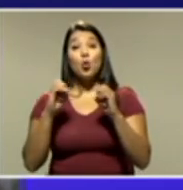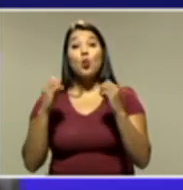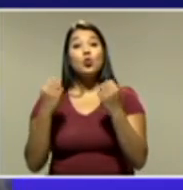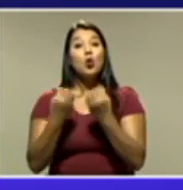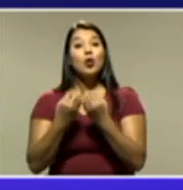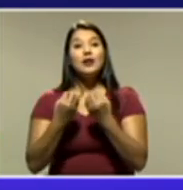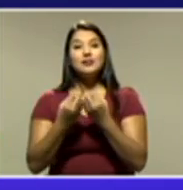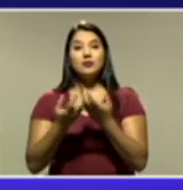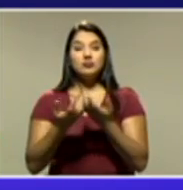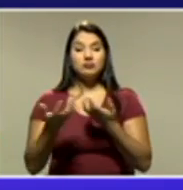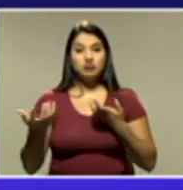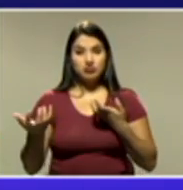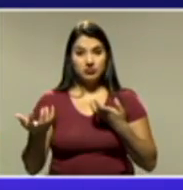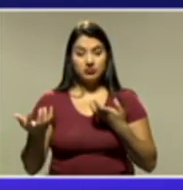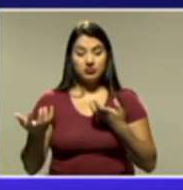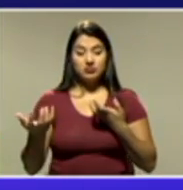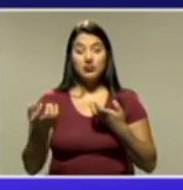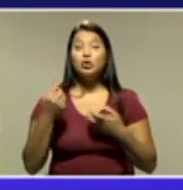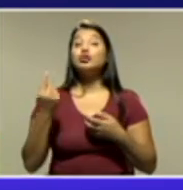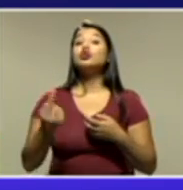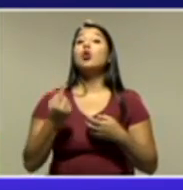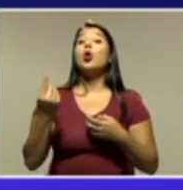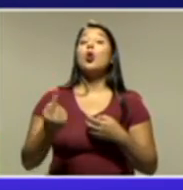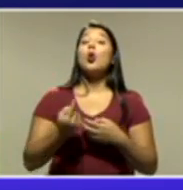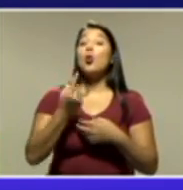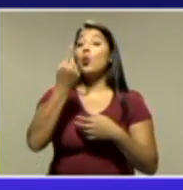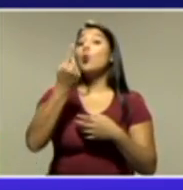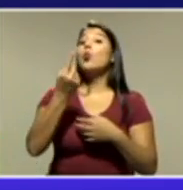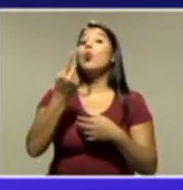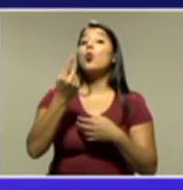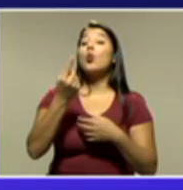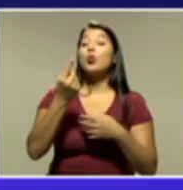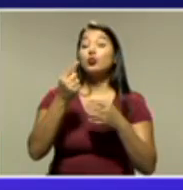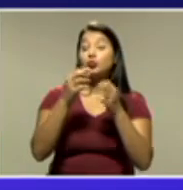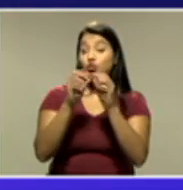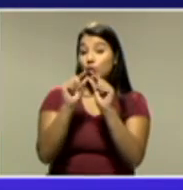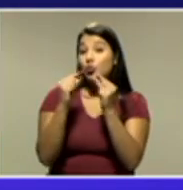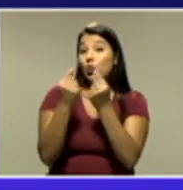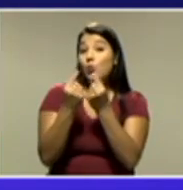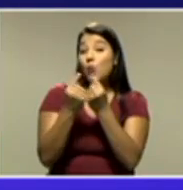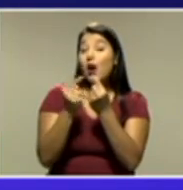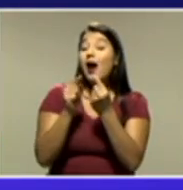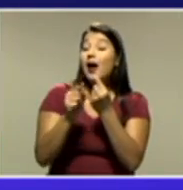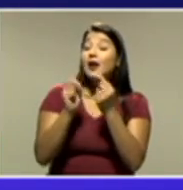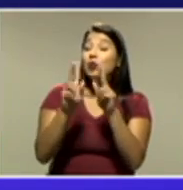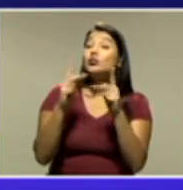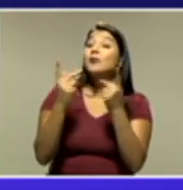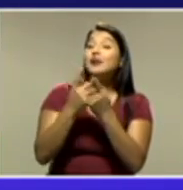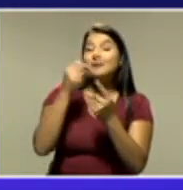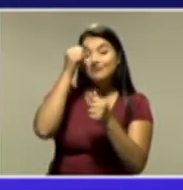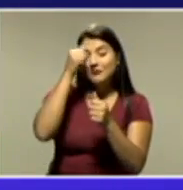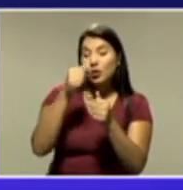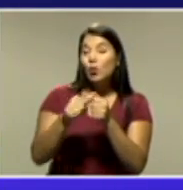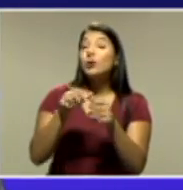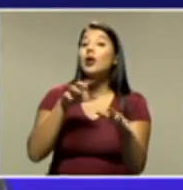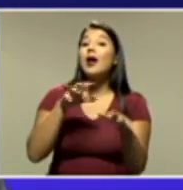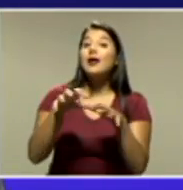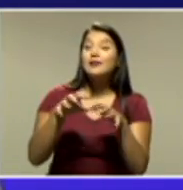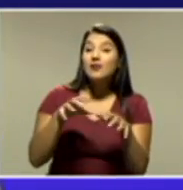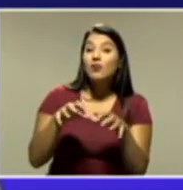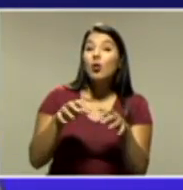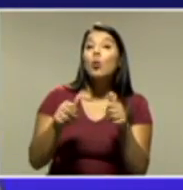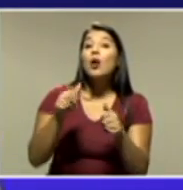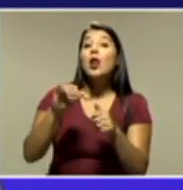despartidizada. Solo hay un órgano electoral donde los partidos tienen presencia activa y protagónica, que son las